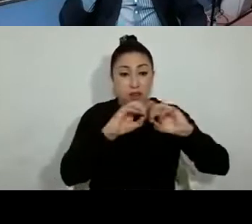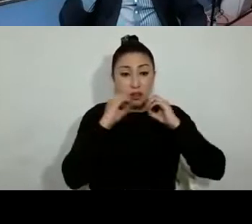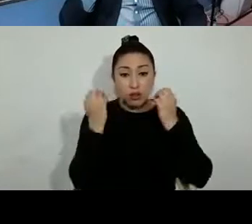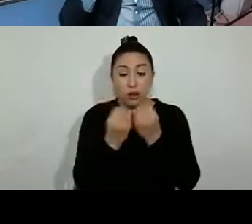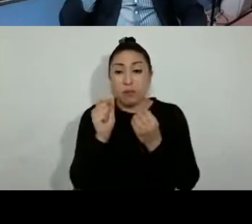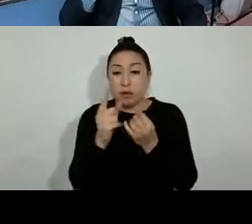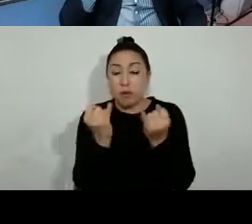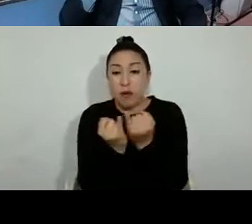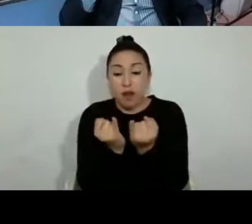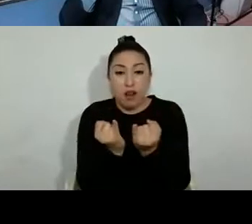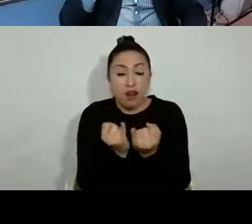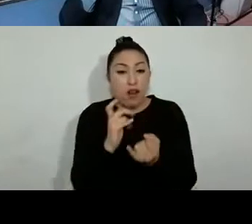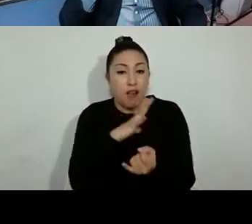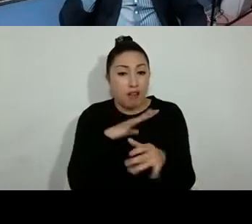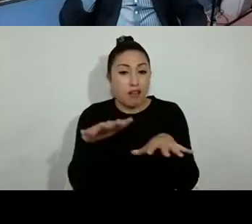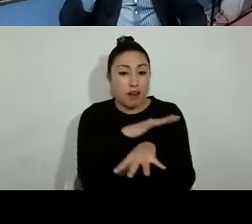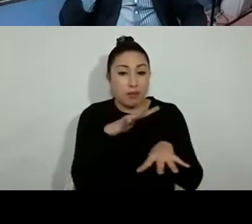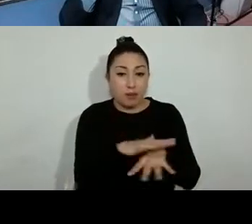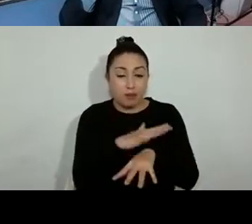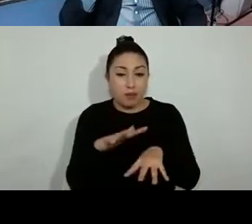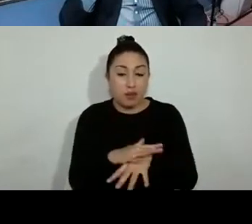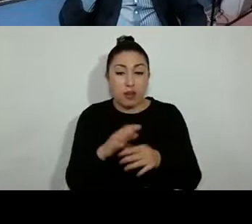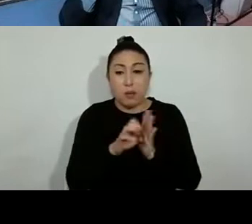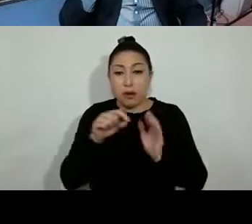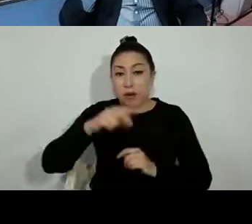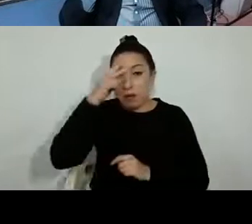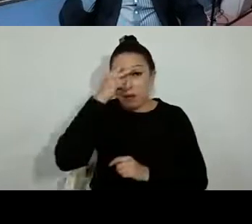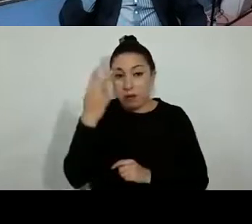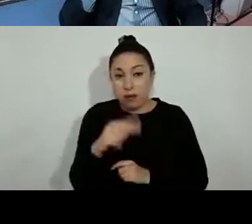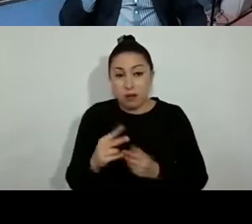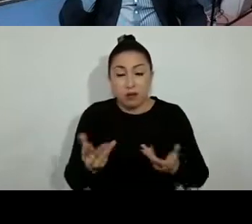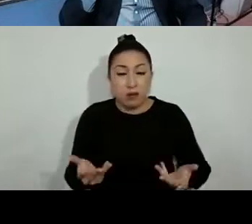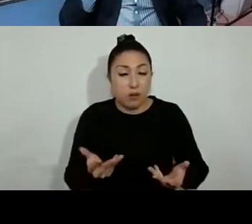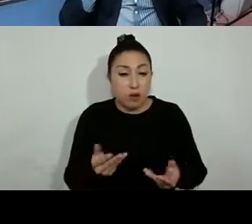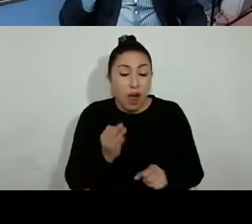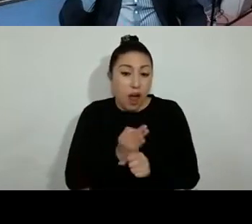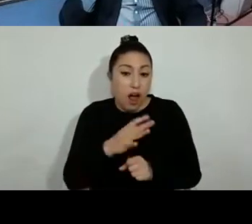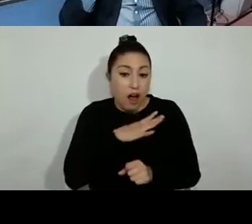internacionalizarse y el TEMEC es una evidencia de esto.